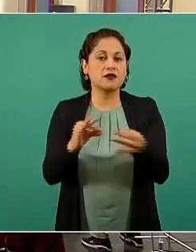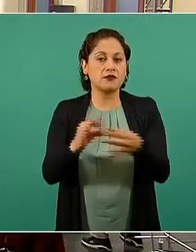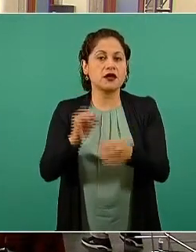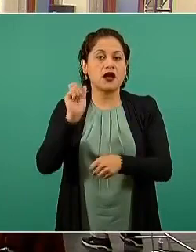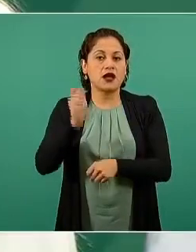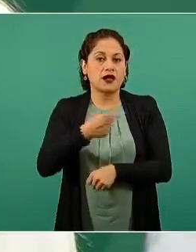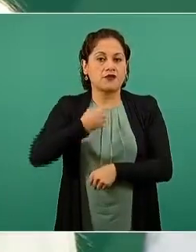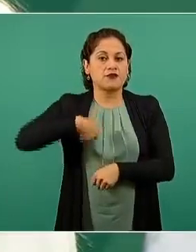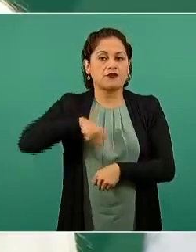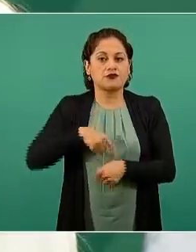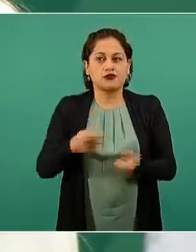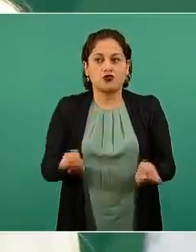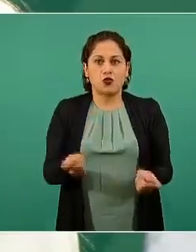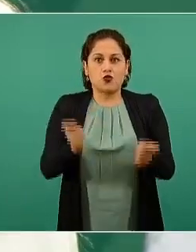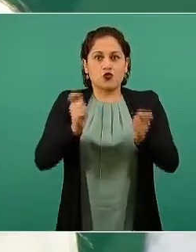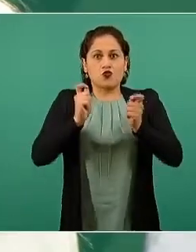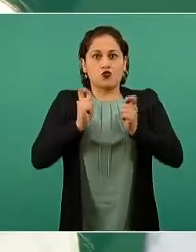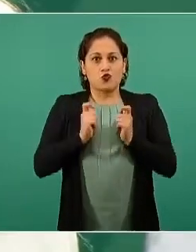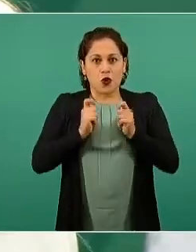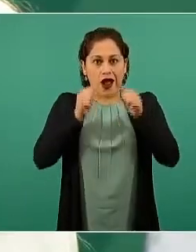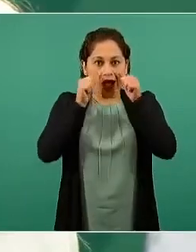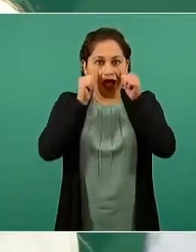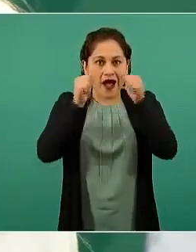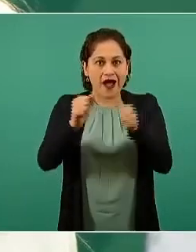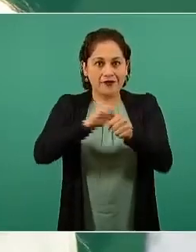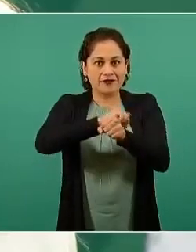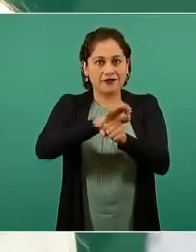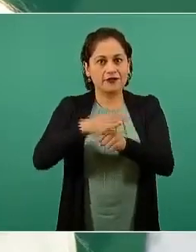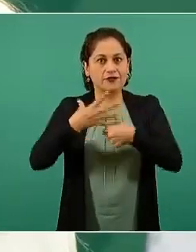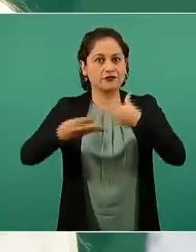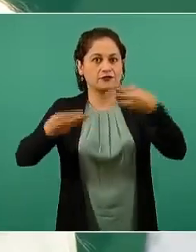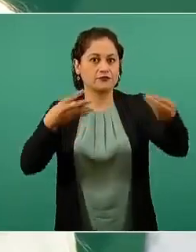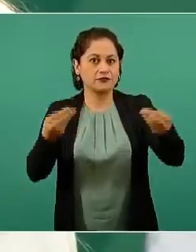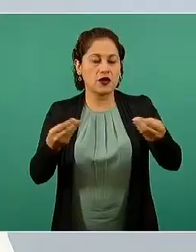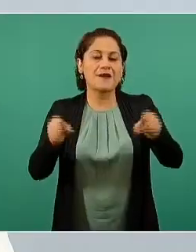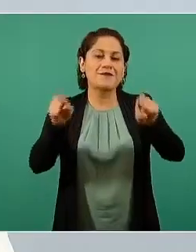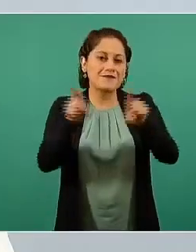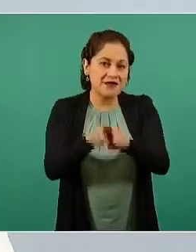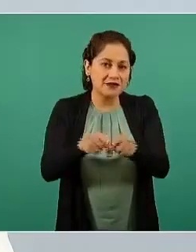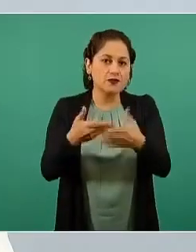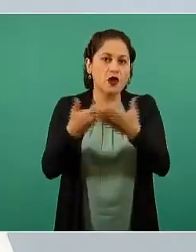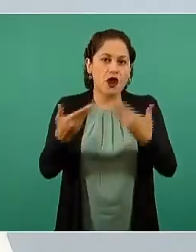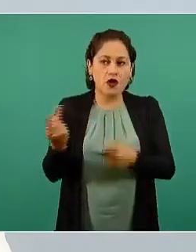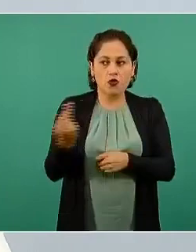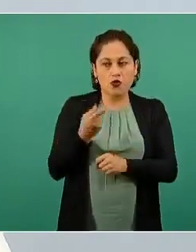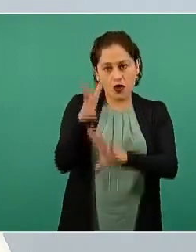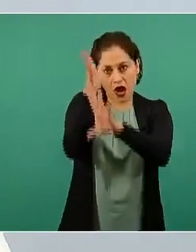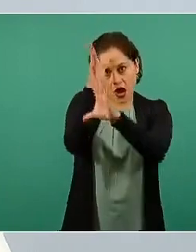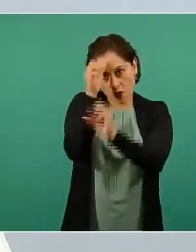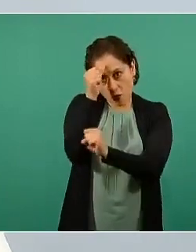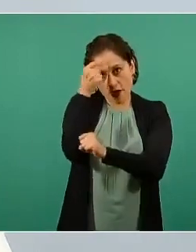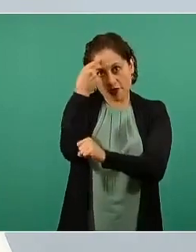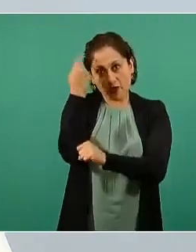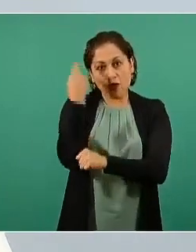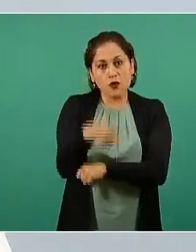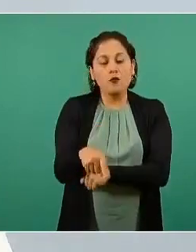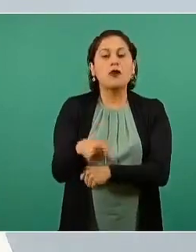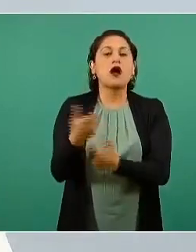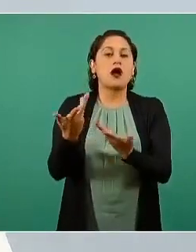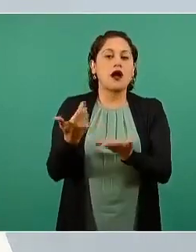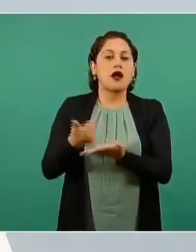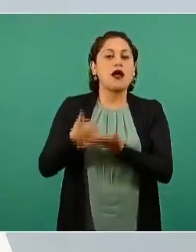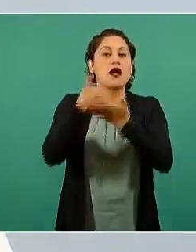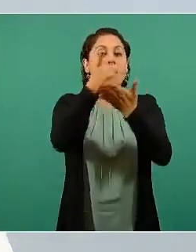de lo que nos trajo acá, la posibilidad de producir en conjunto una vacuna que sea la respuesta o parte de la respuesta, una de